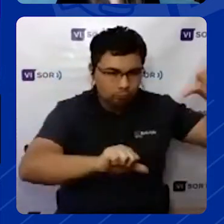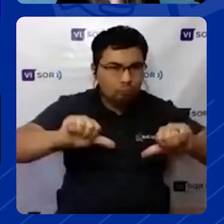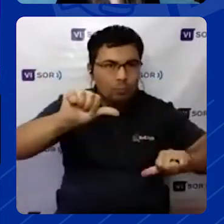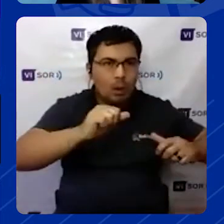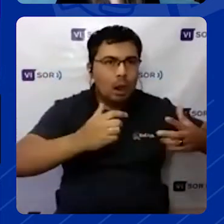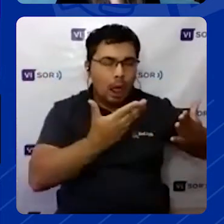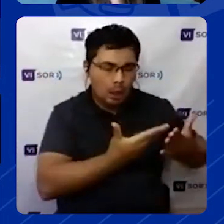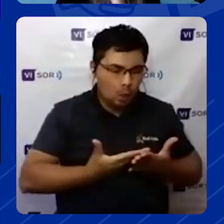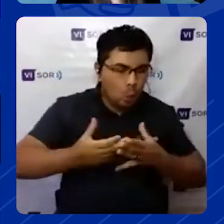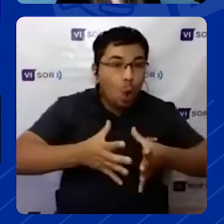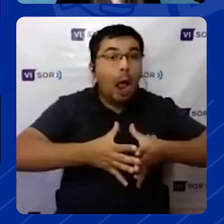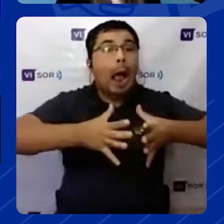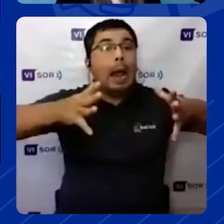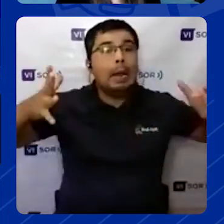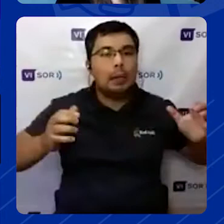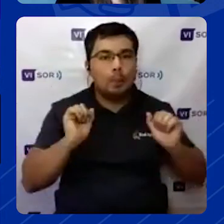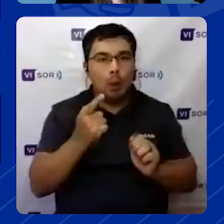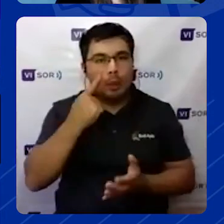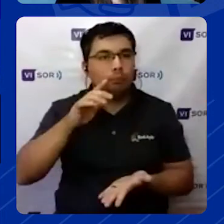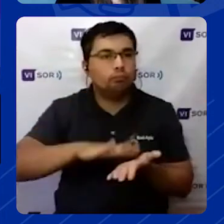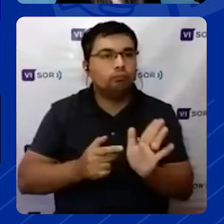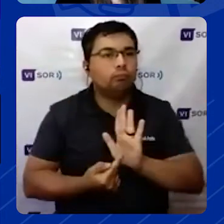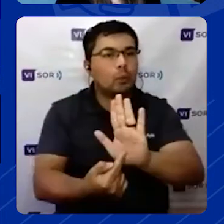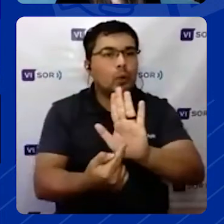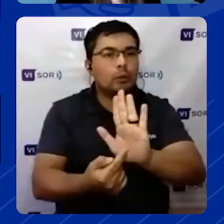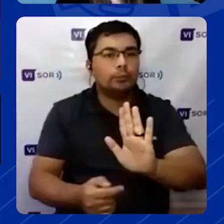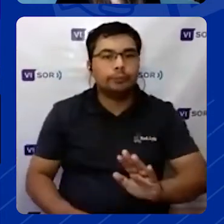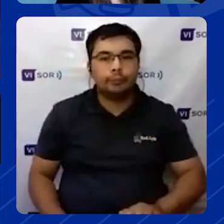eso. Perfecto. Aquí,